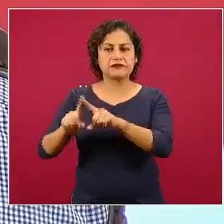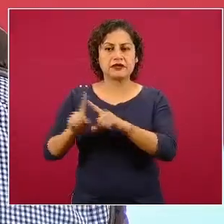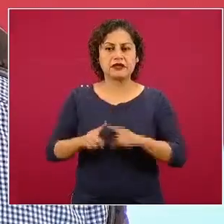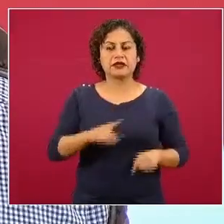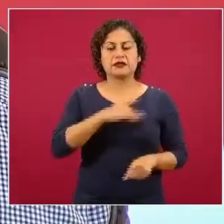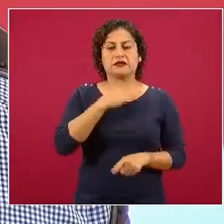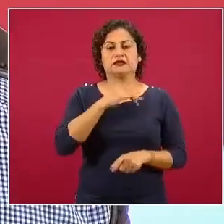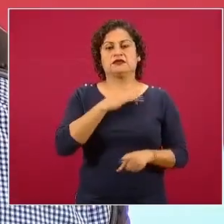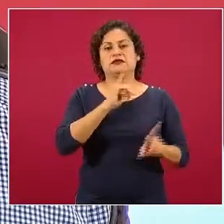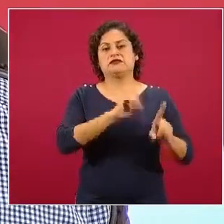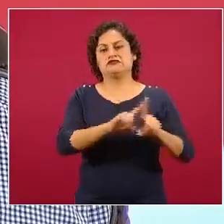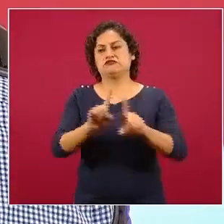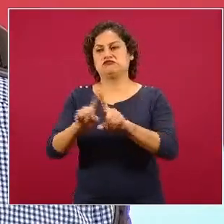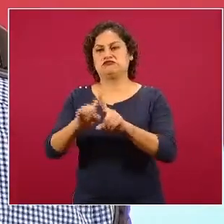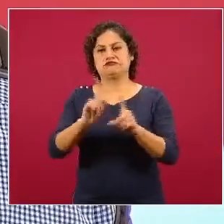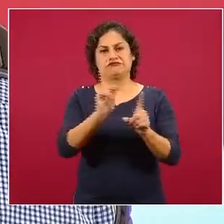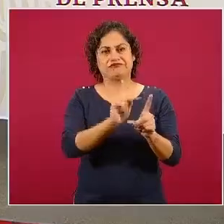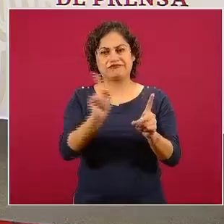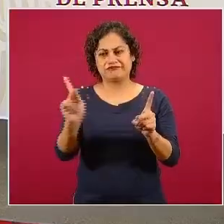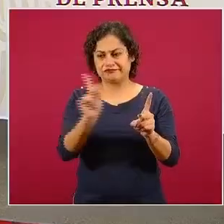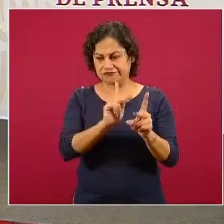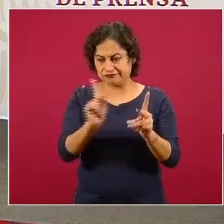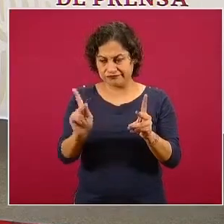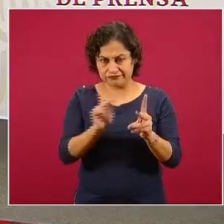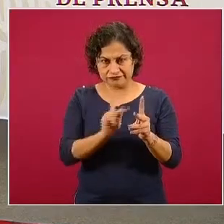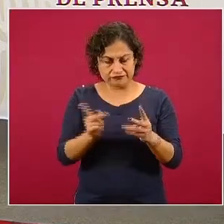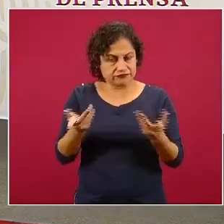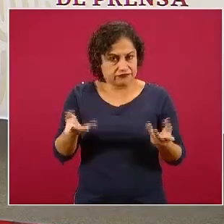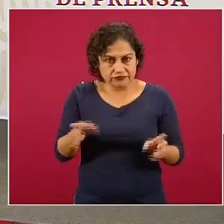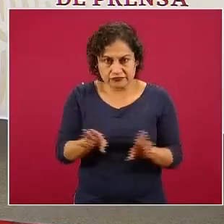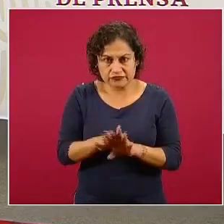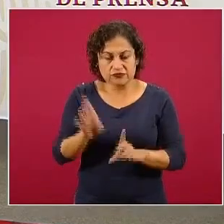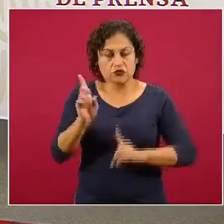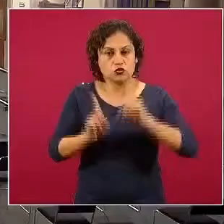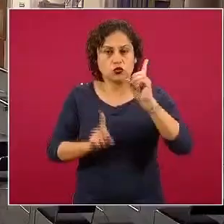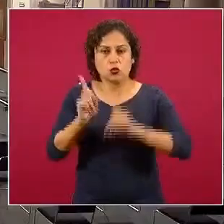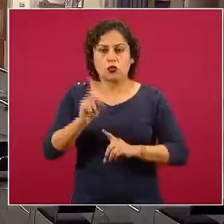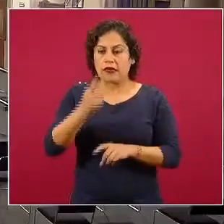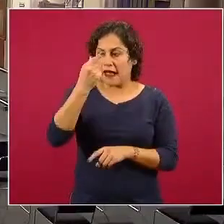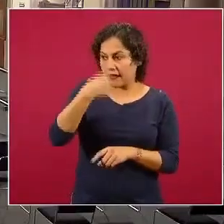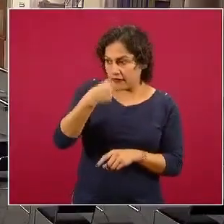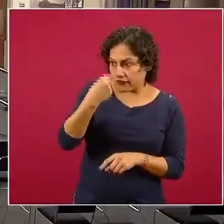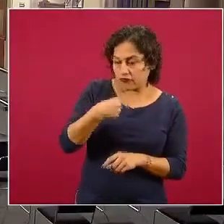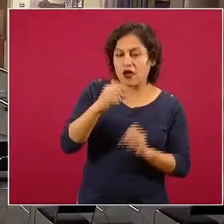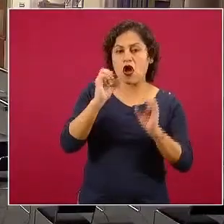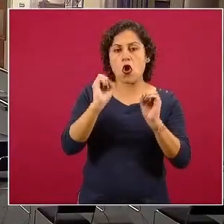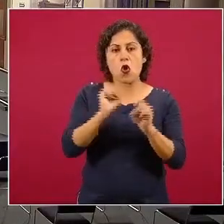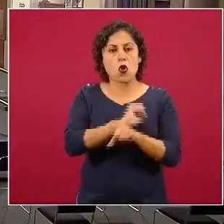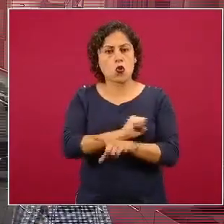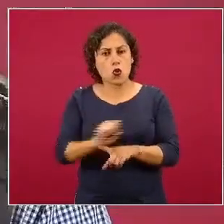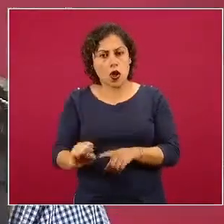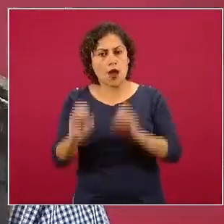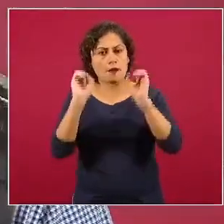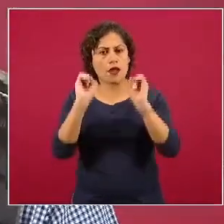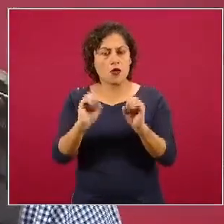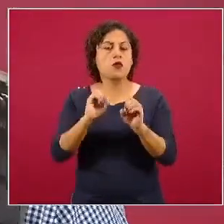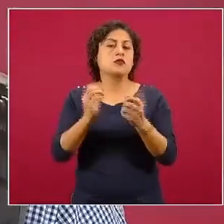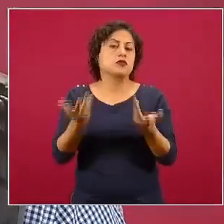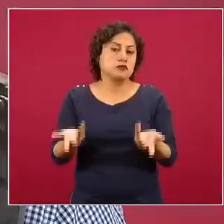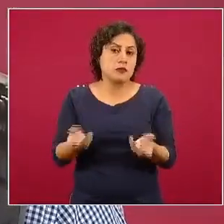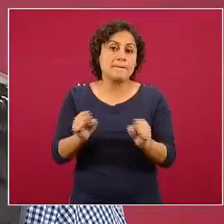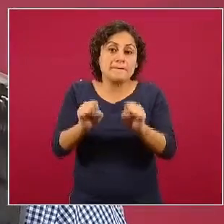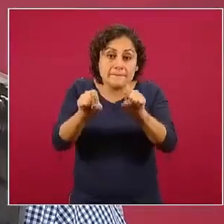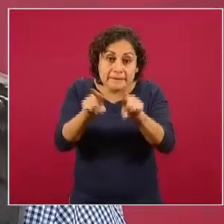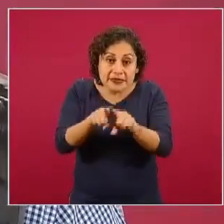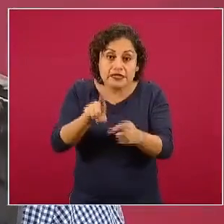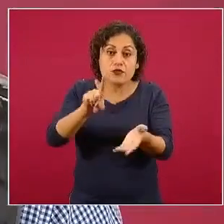eso, digamos, es mucho más característico de lo que vendrían a ser justo los catarros o las gripas, o inclusive forman parte también de los